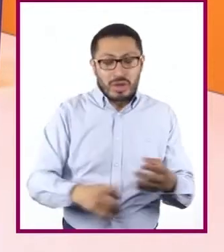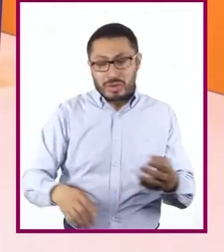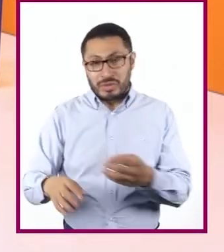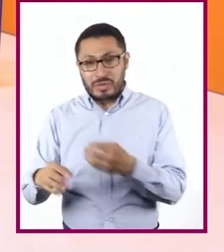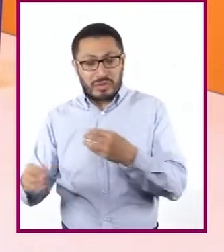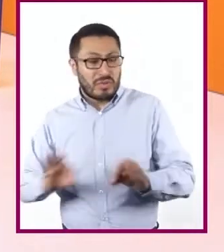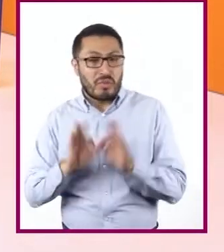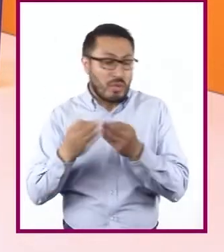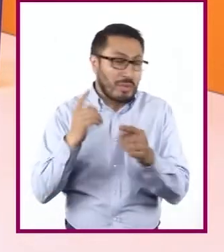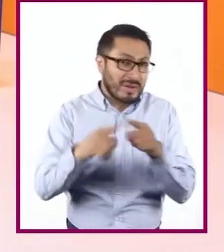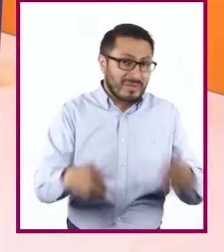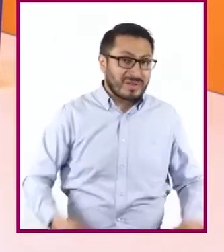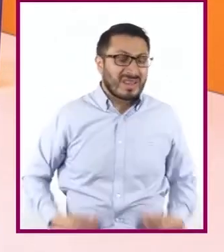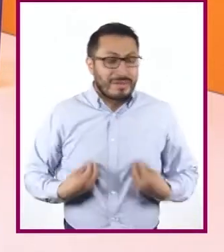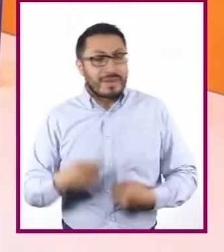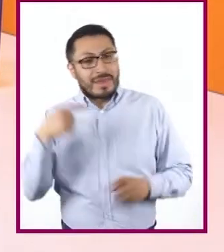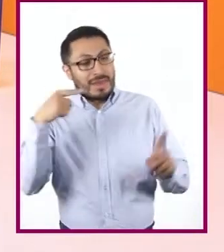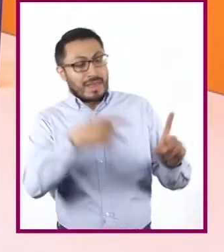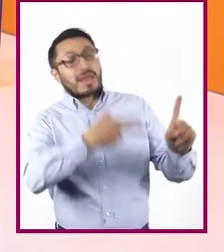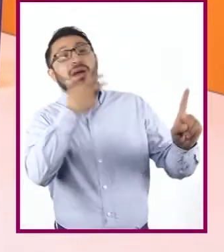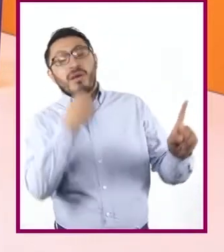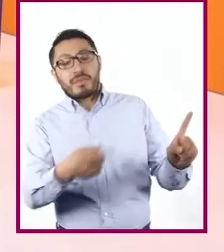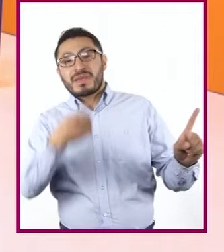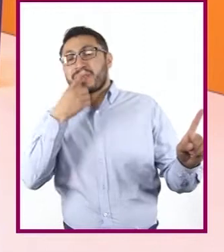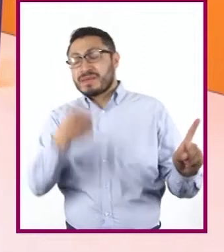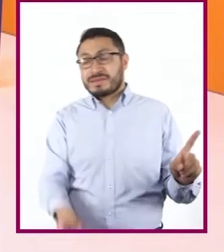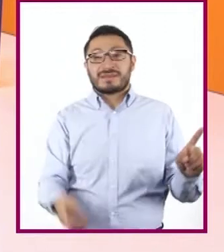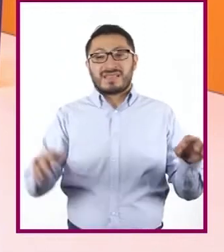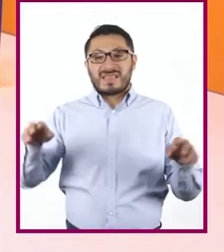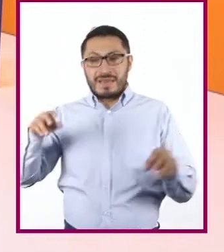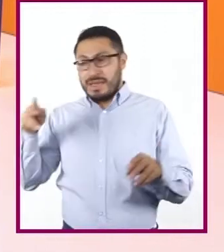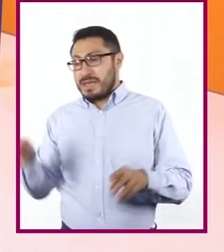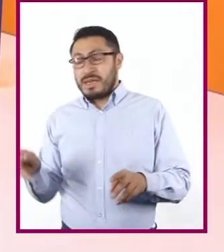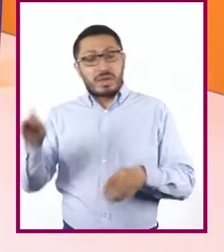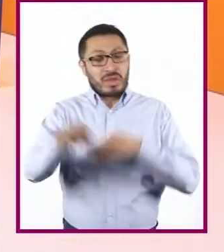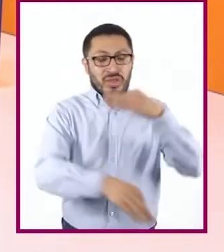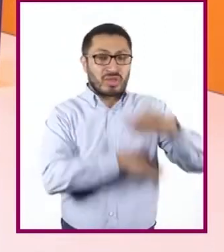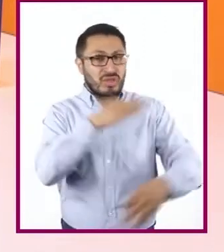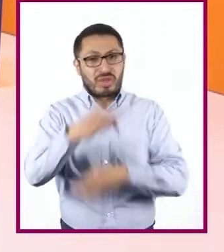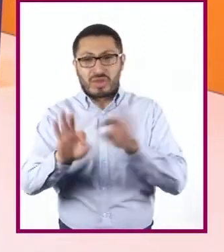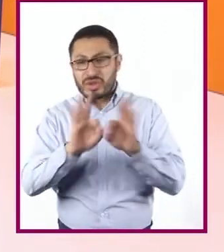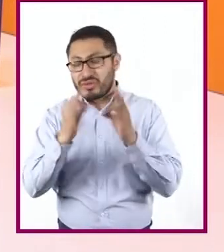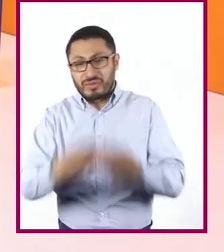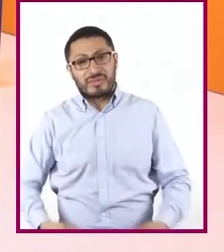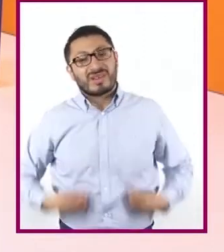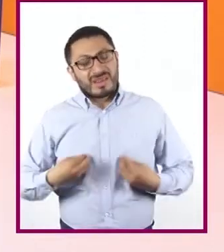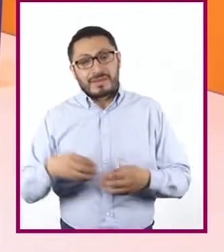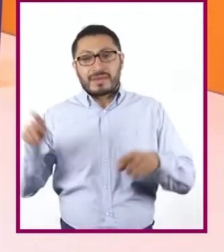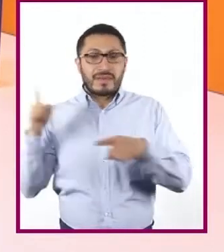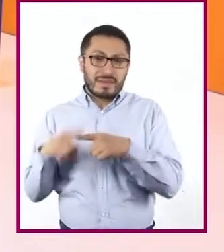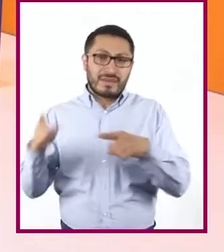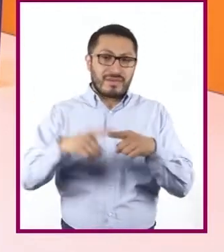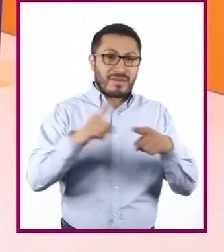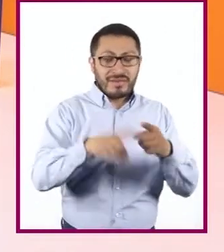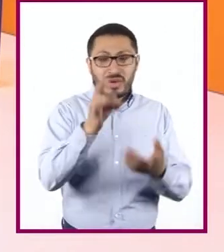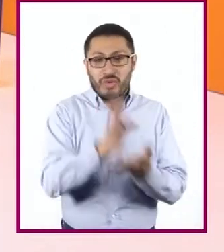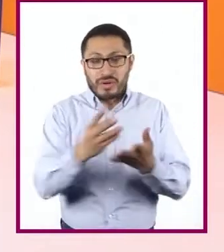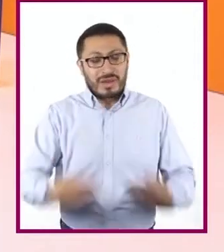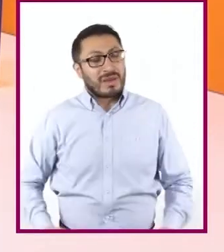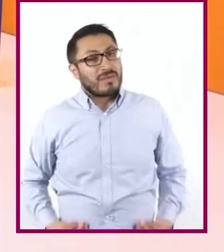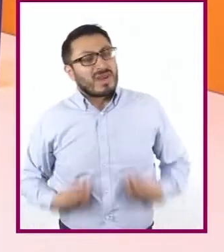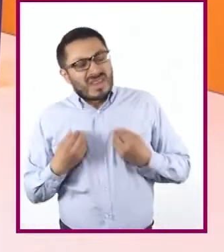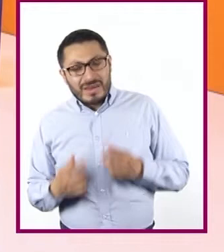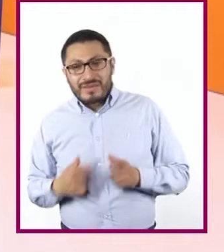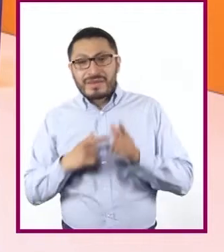organismos de una especie común son distintos entre ellos y solo sobreviven los más aptos. A partir de ellos,